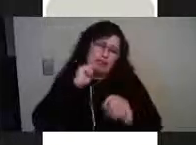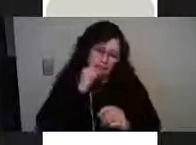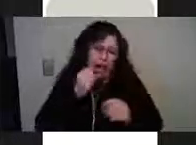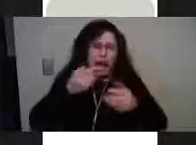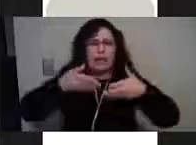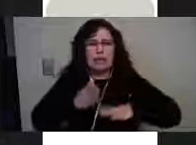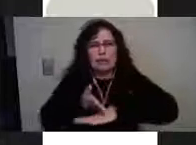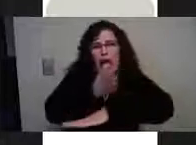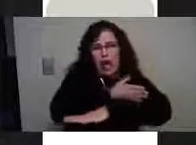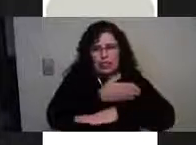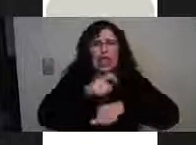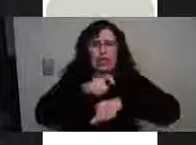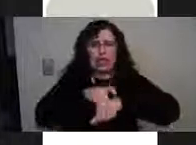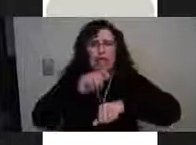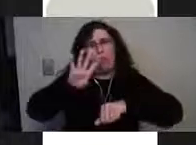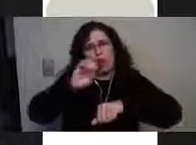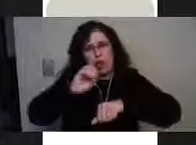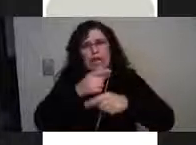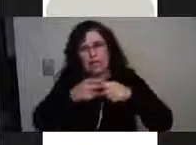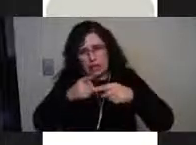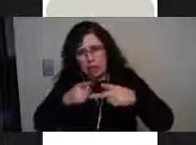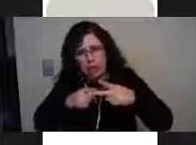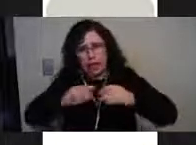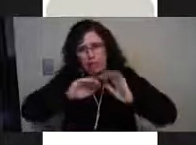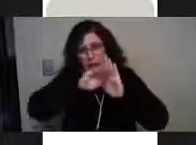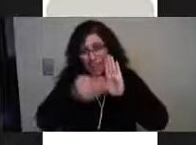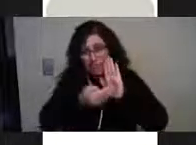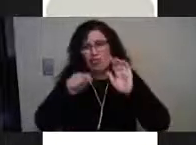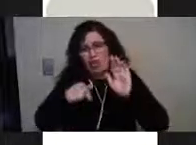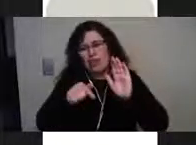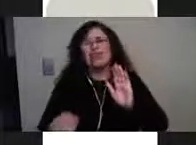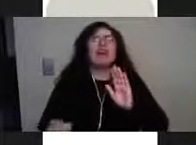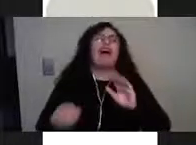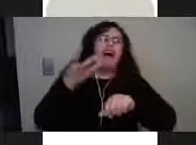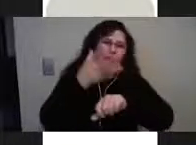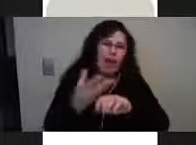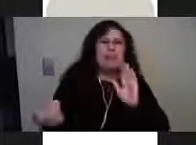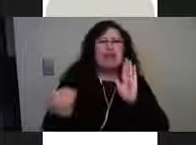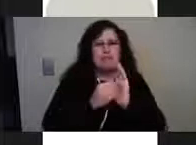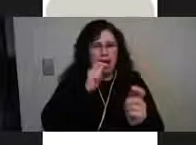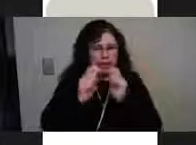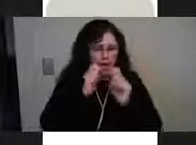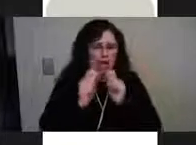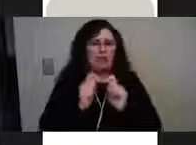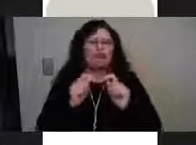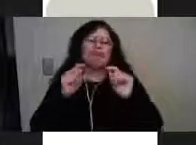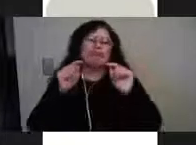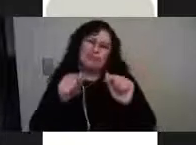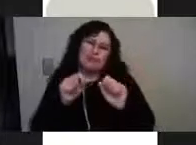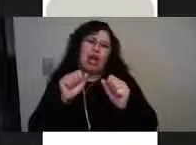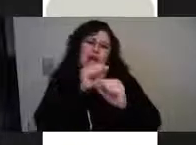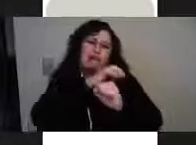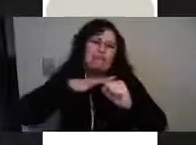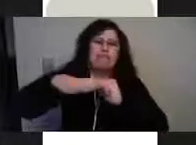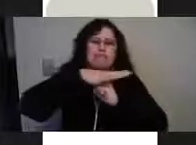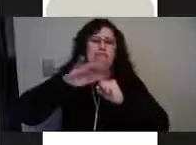investigativos, ¿cierto?, reportan que es uno de los factores de riesgo más significativos para la ocurrencia de algún tipo